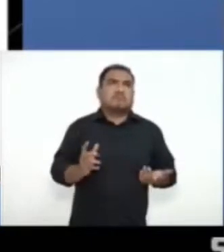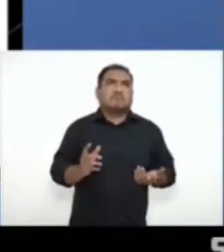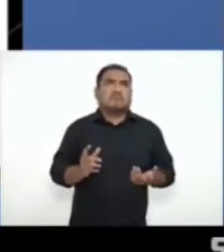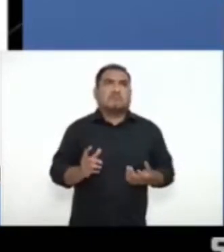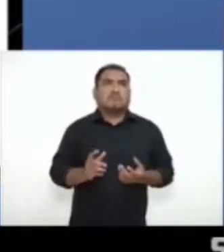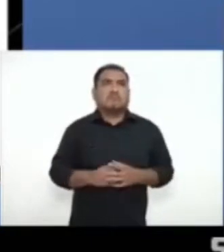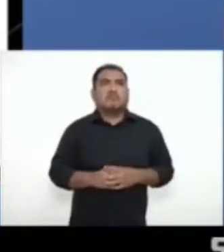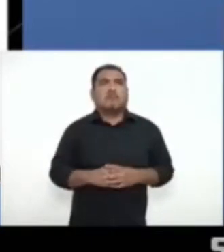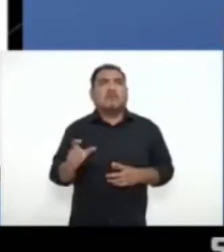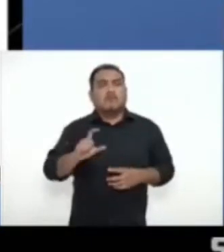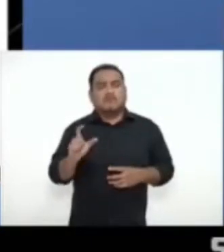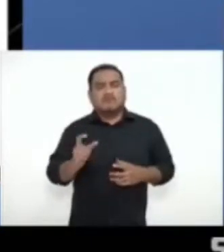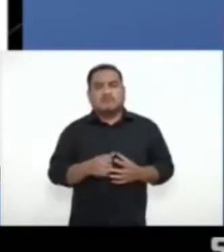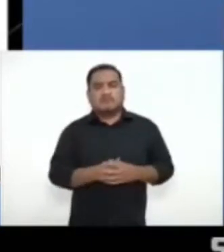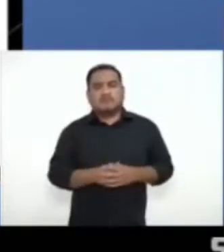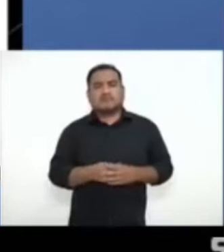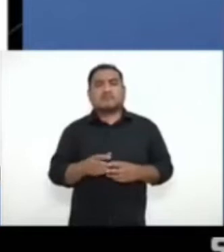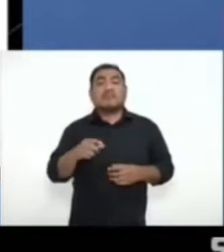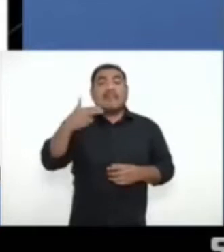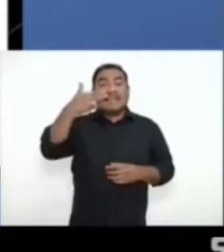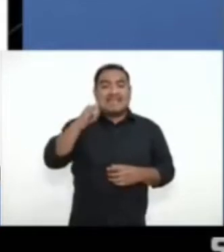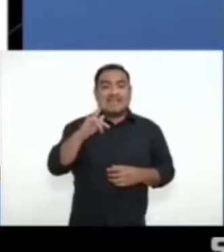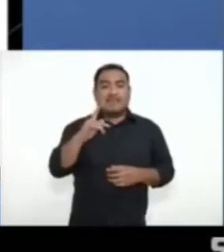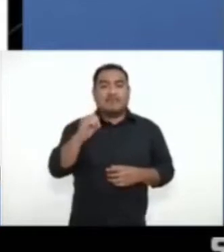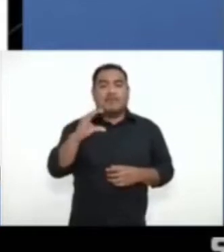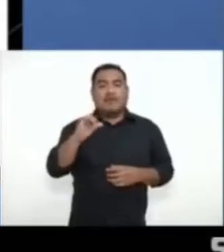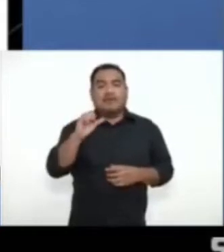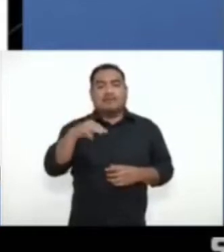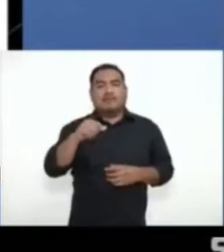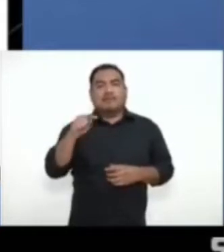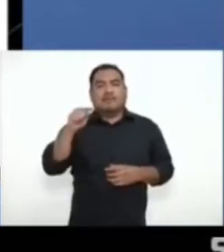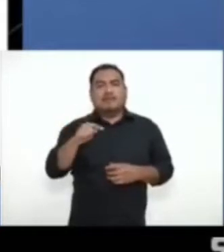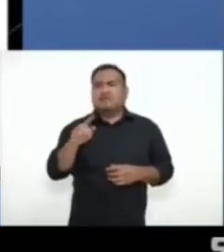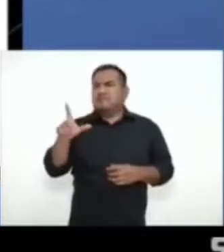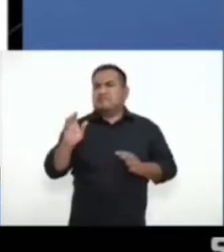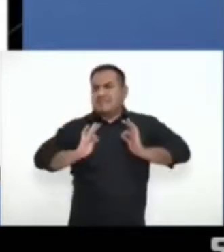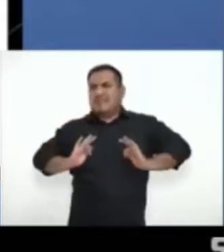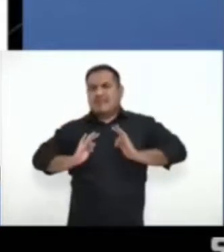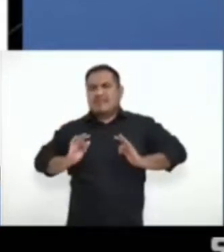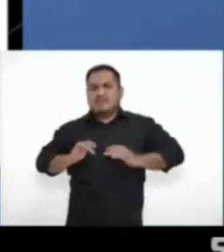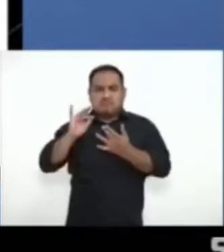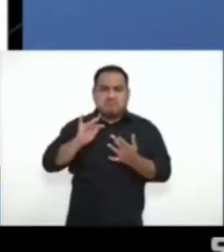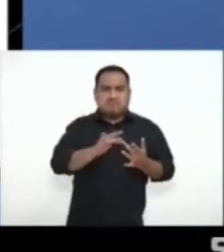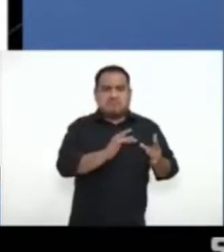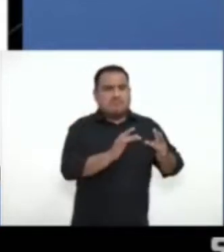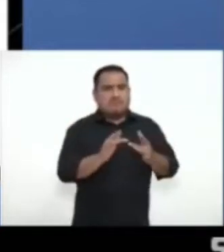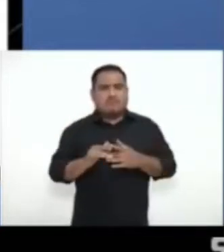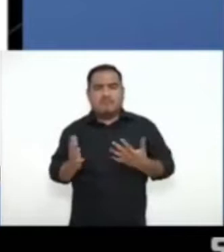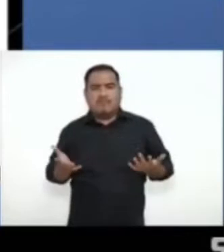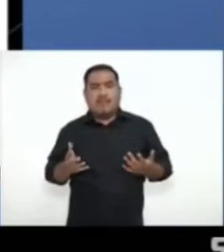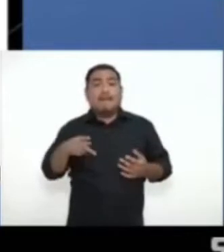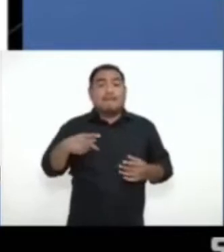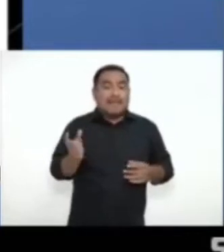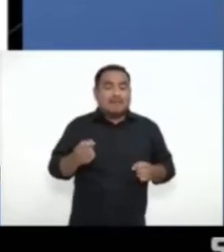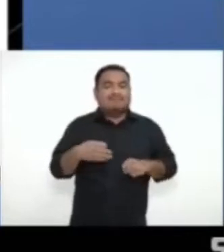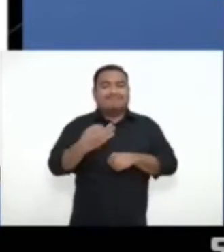juego, entonces el hipocampo dice, no es tan peligroso. Pero mientras todo